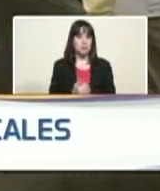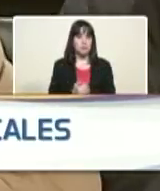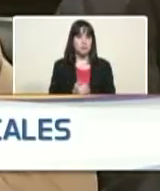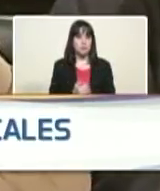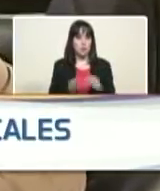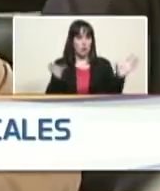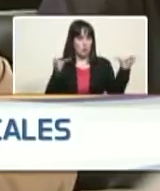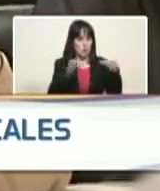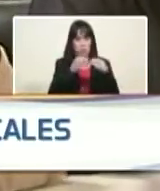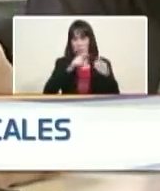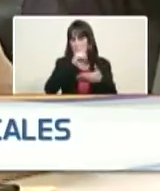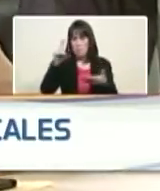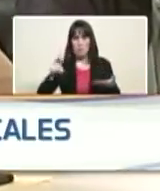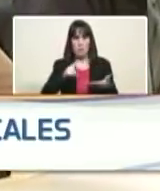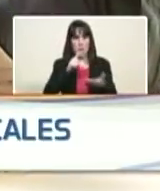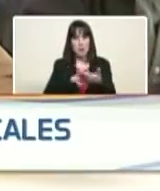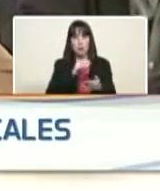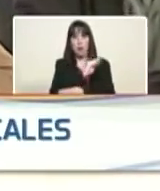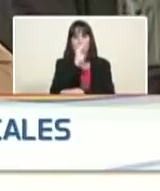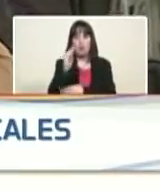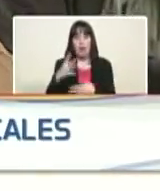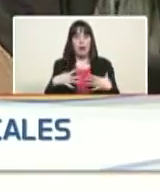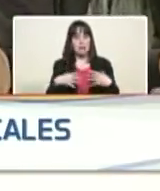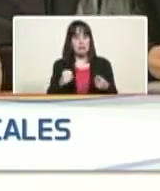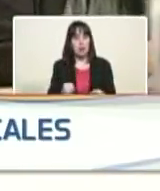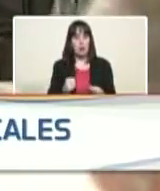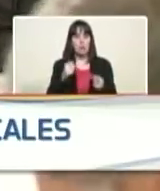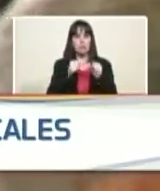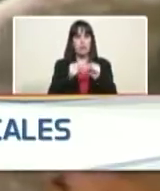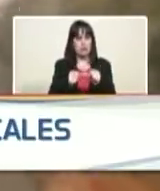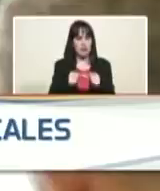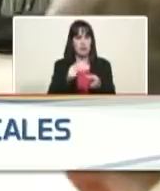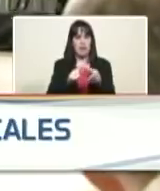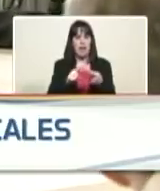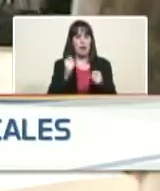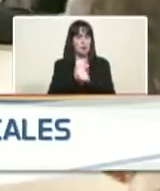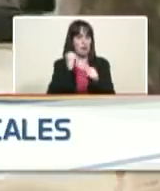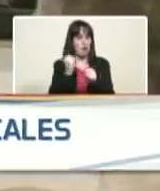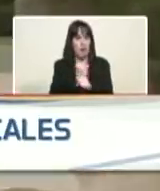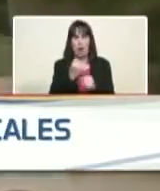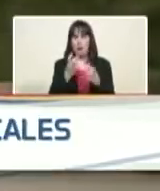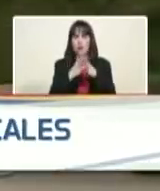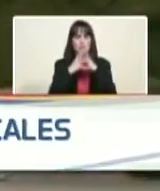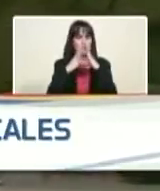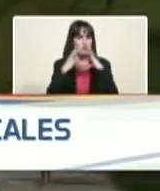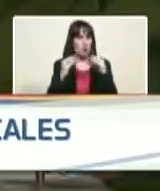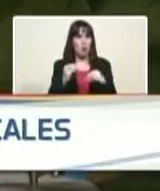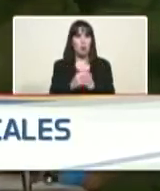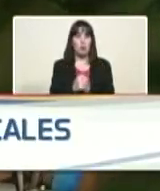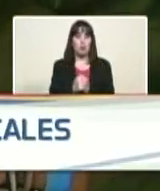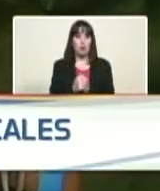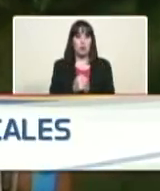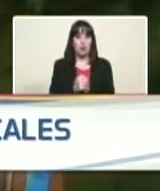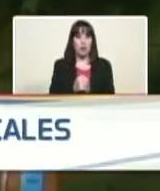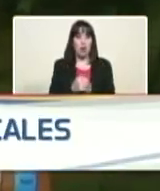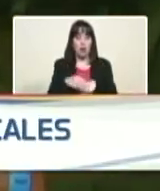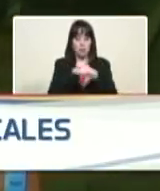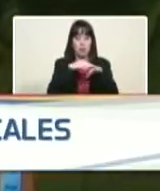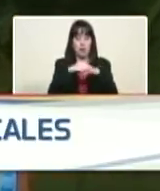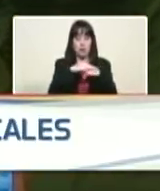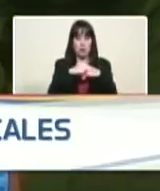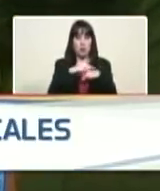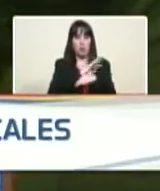bloques completos para proteger la salud, la estabilidad, los módulos. Compañero Eduardo Piñate, ministro del Poder